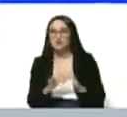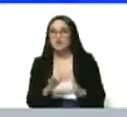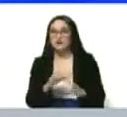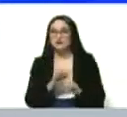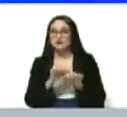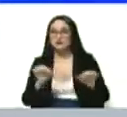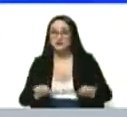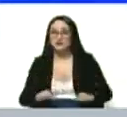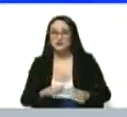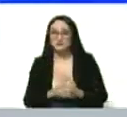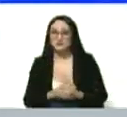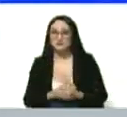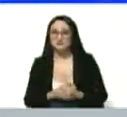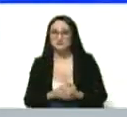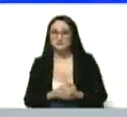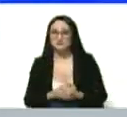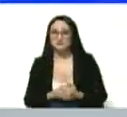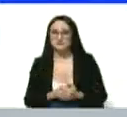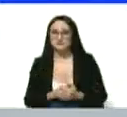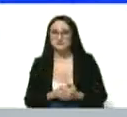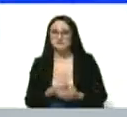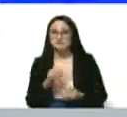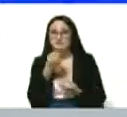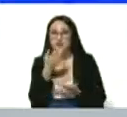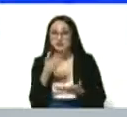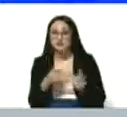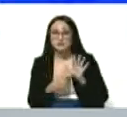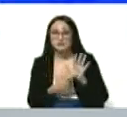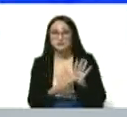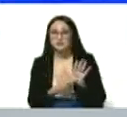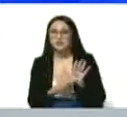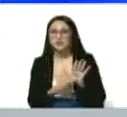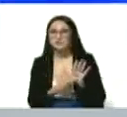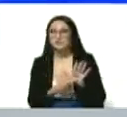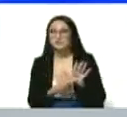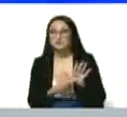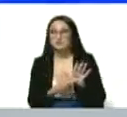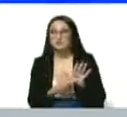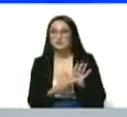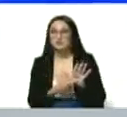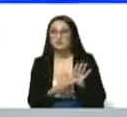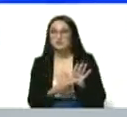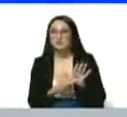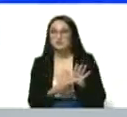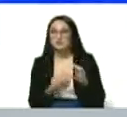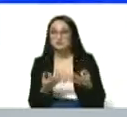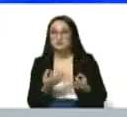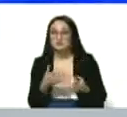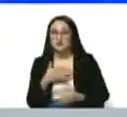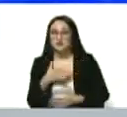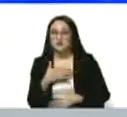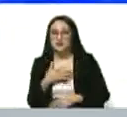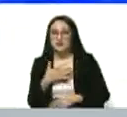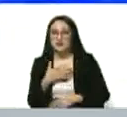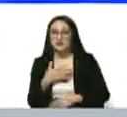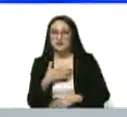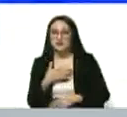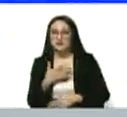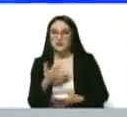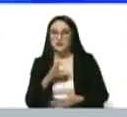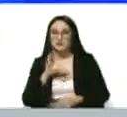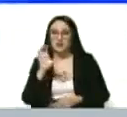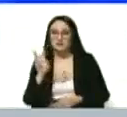sistema. Esta maravillosa presentación encapsula en gran afecto que siento para su